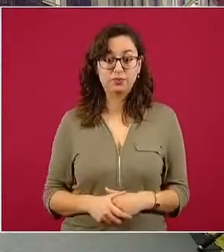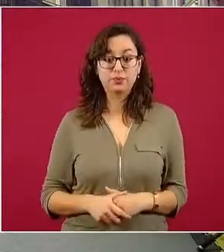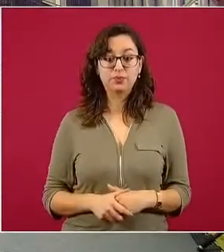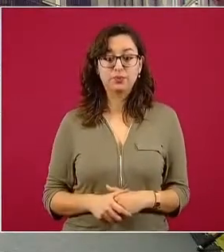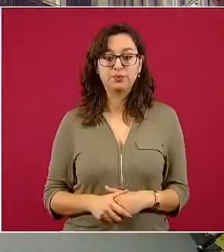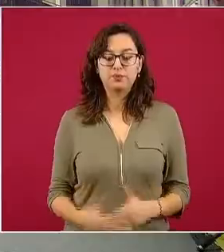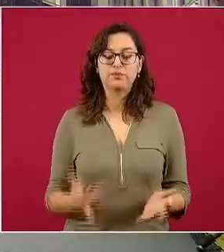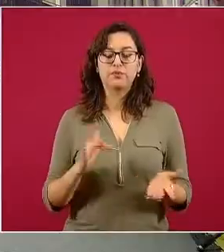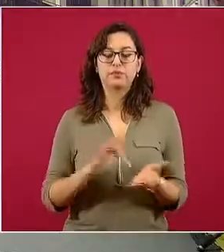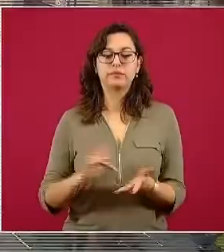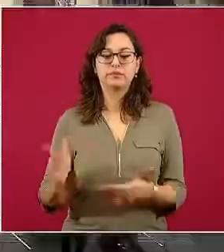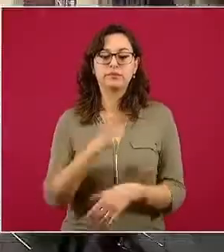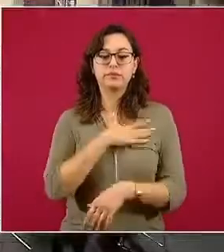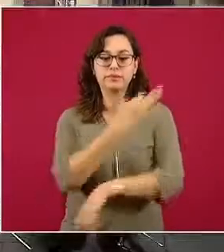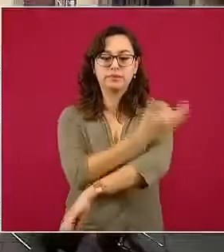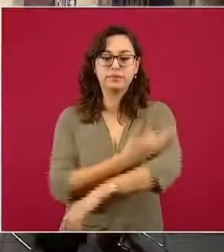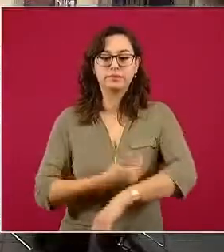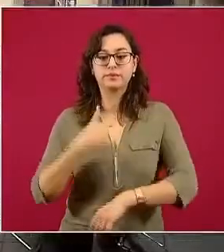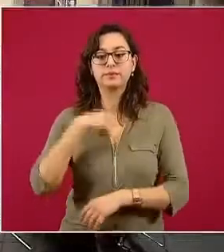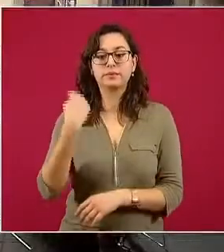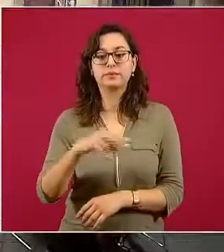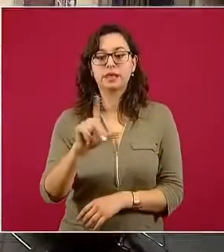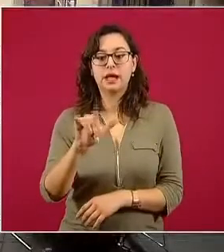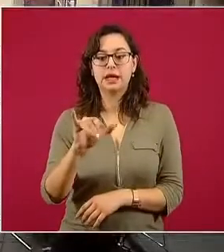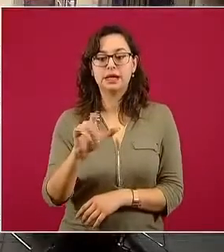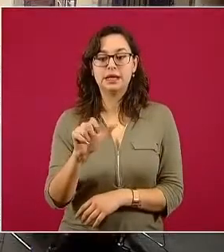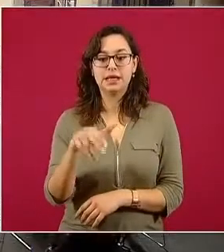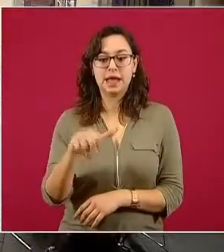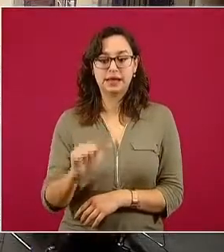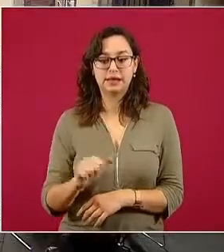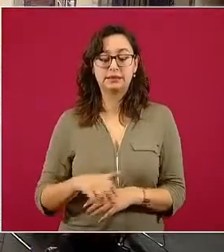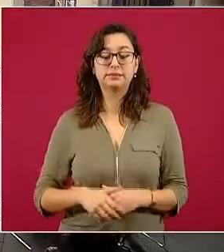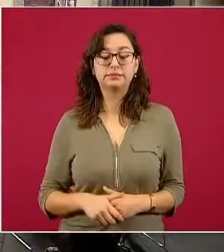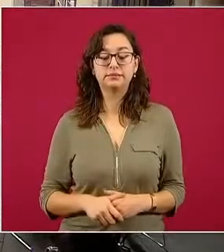Gracias, buenas noches. Liliana Noble de Pulso Saludable. Doctor Gatell,